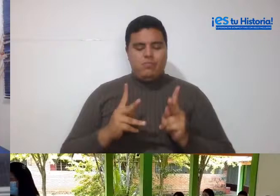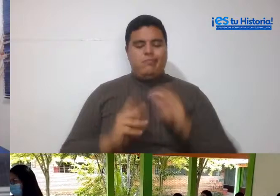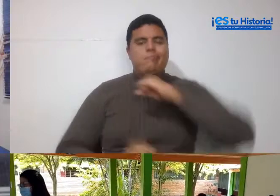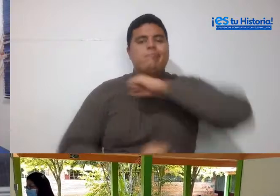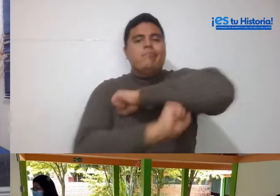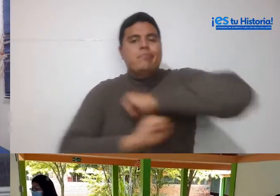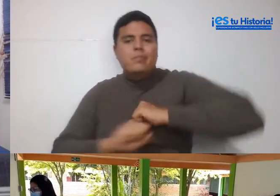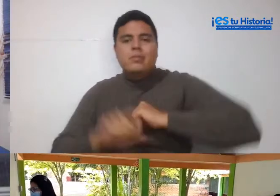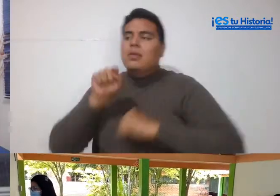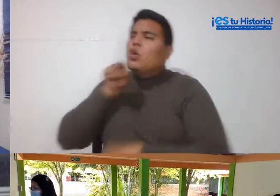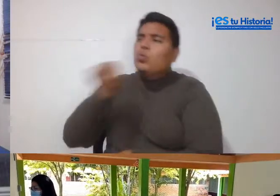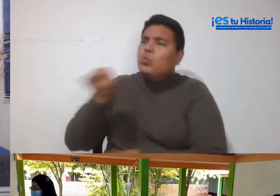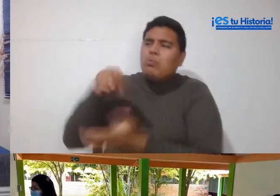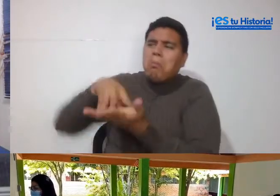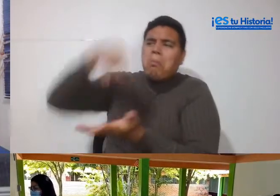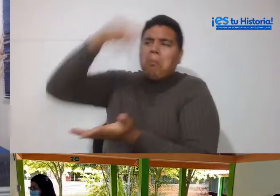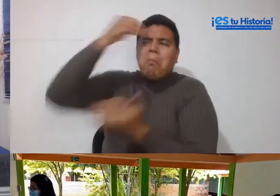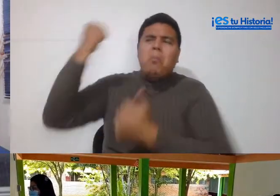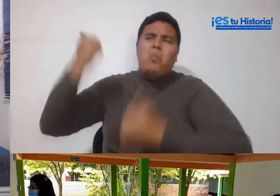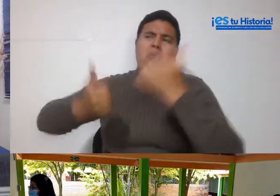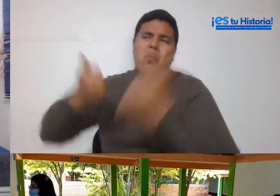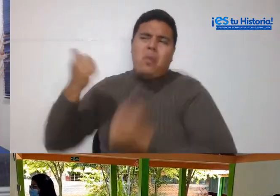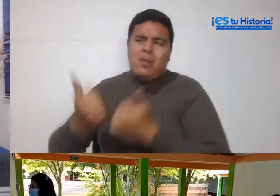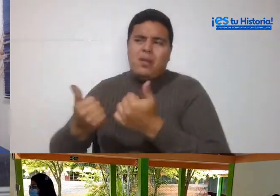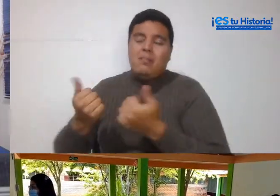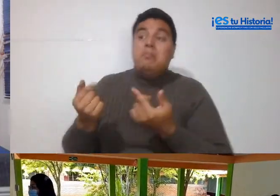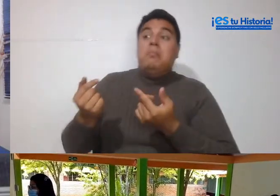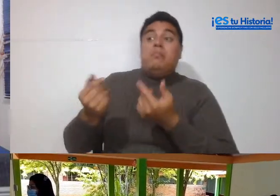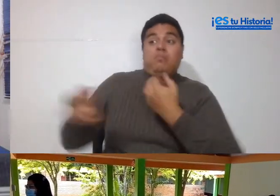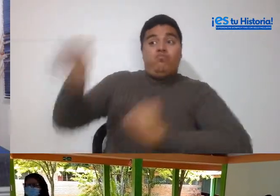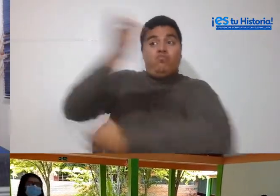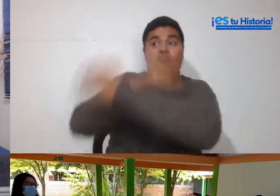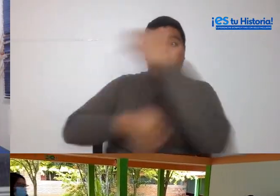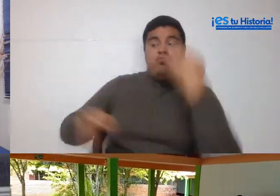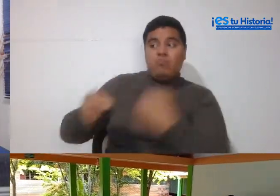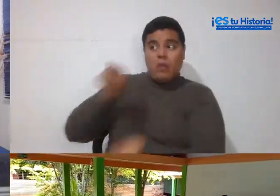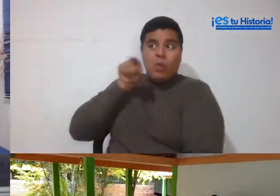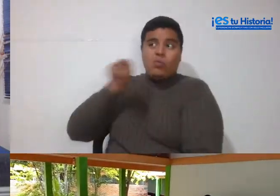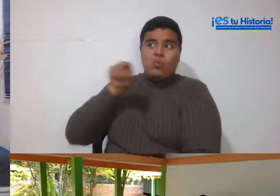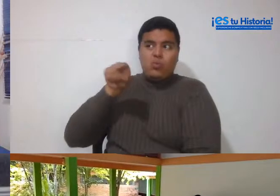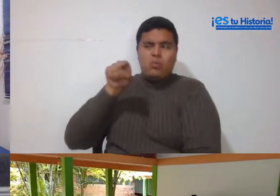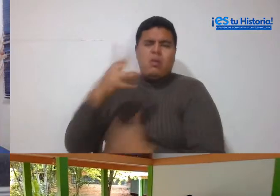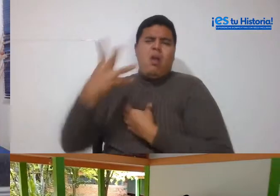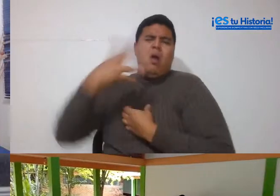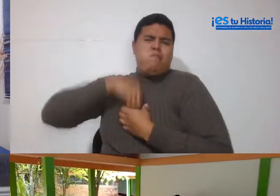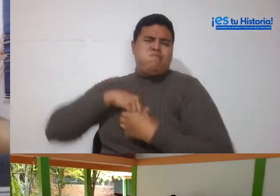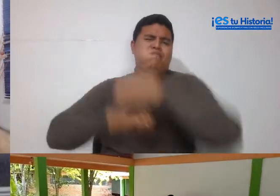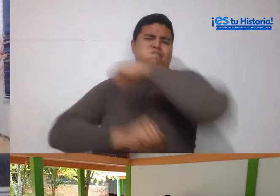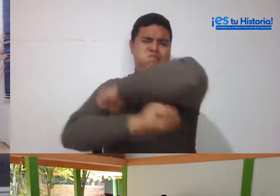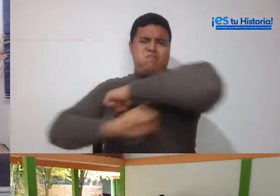tú y qué estás enseñándole tú, Emmanuel, a tus compañeros?